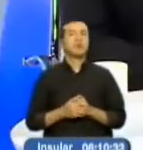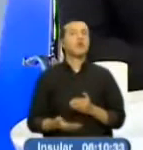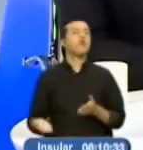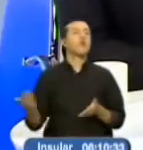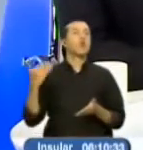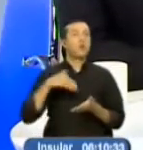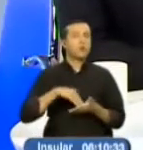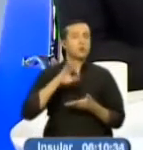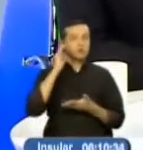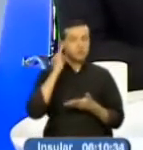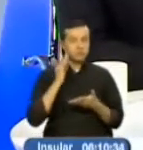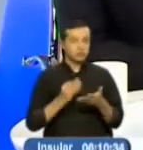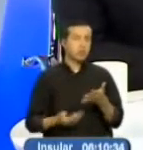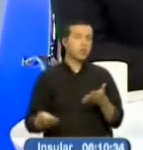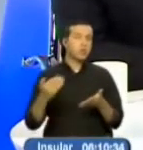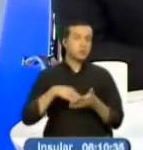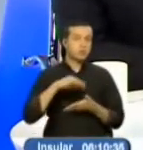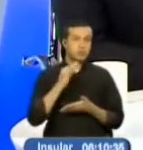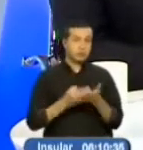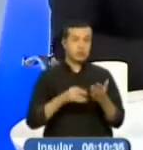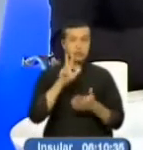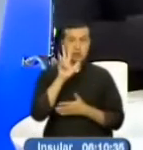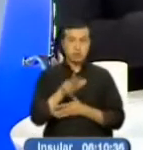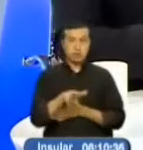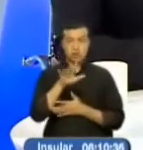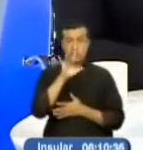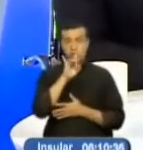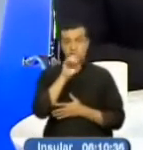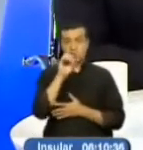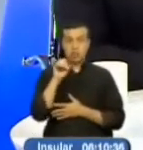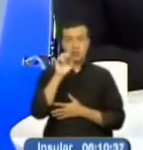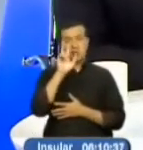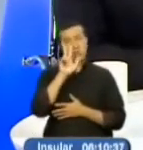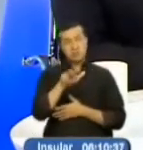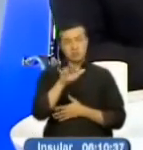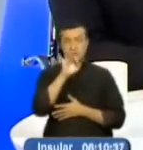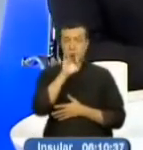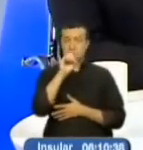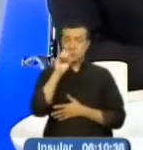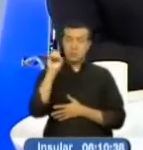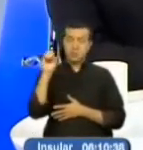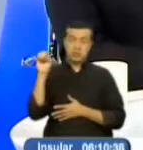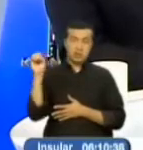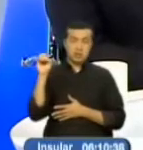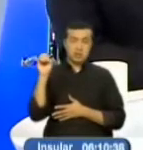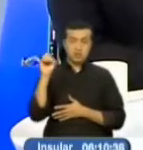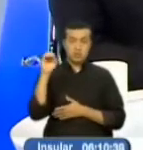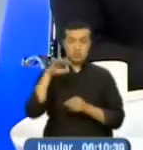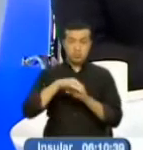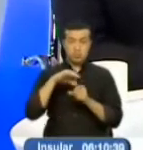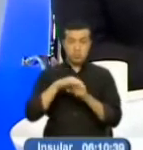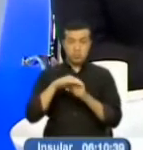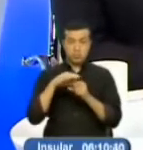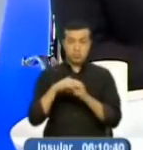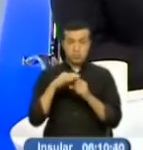contar tres mil 803 mil novecientos votos